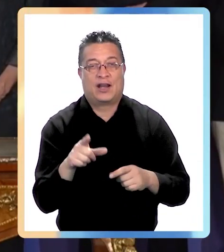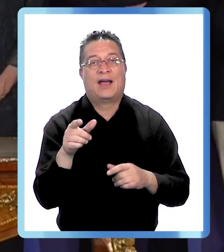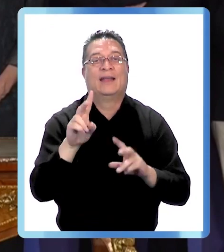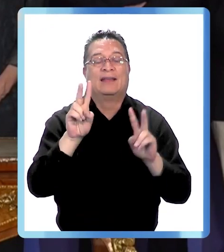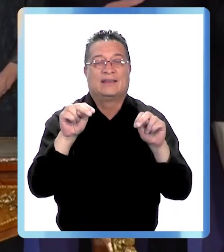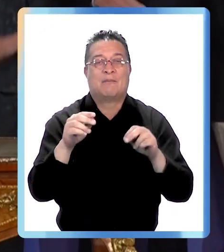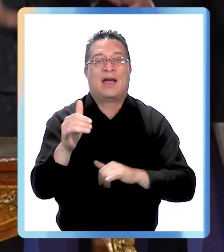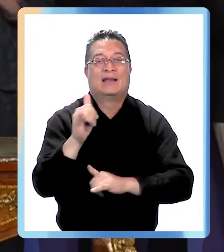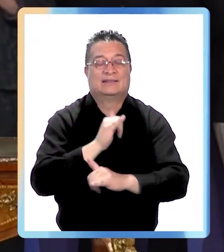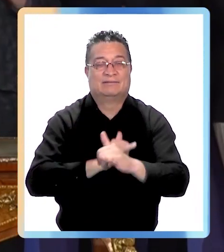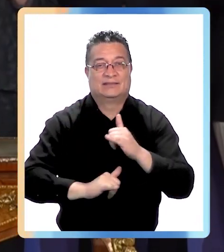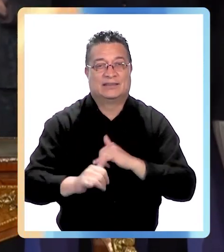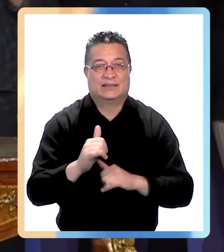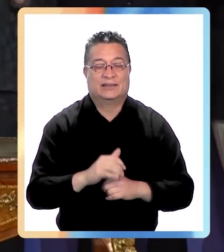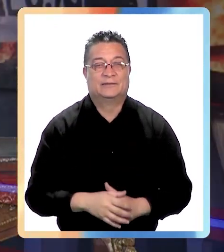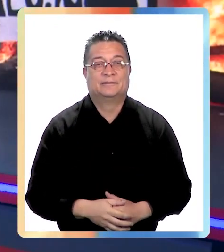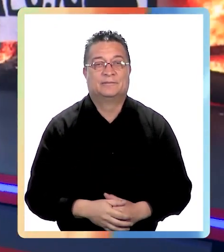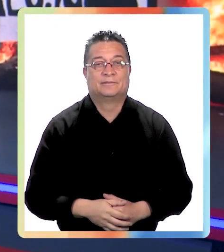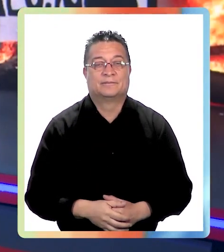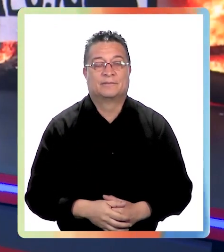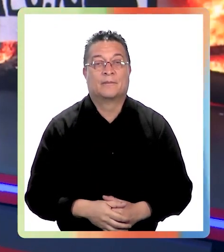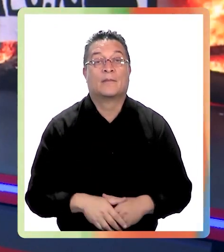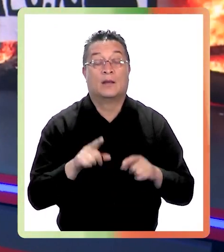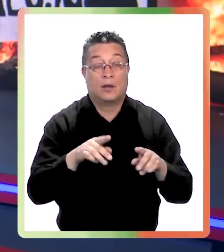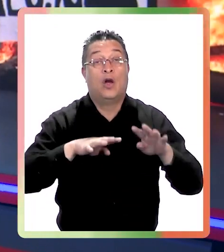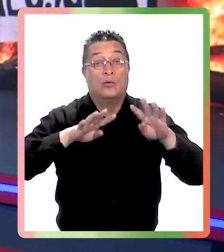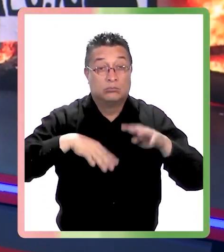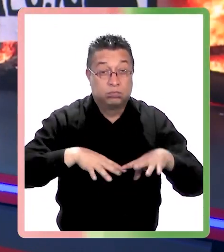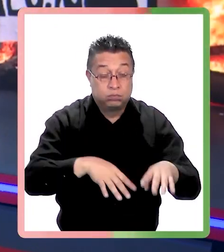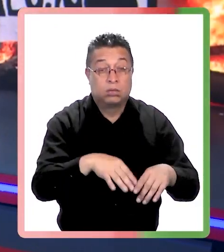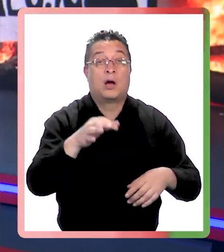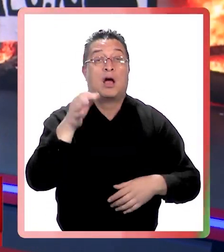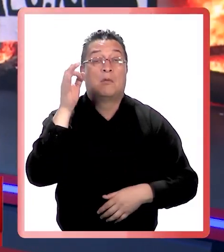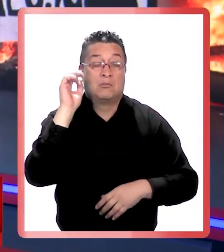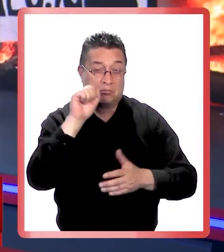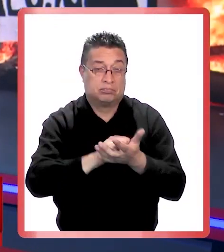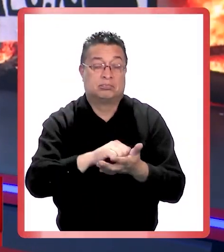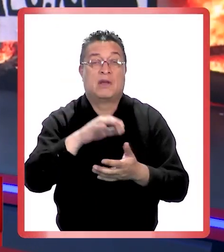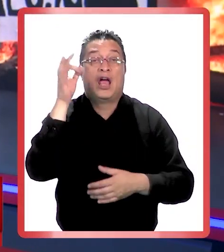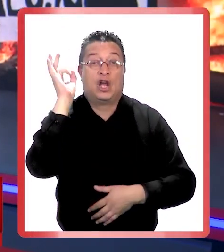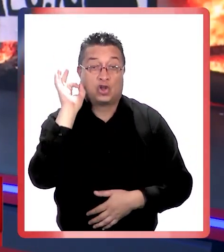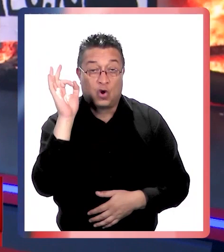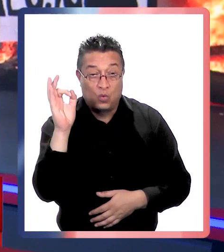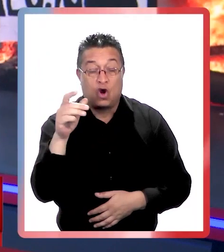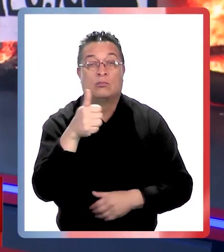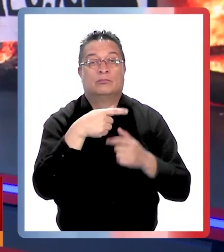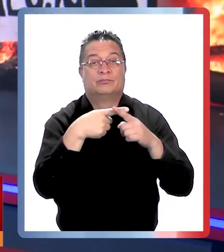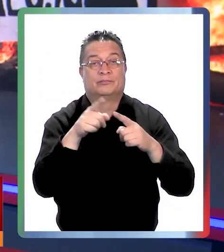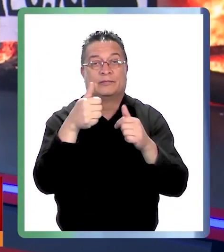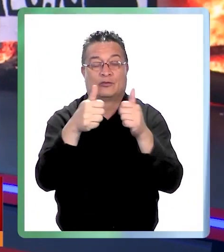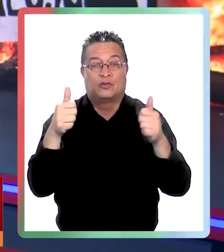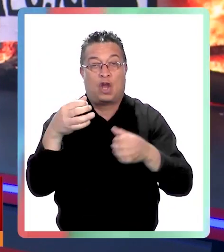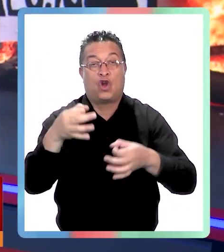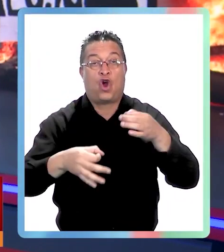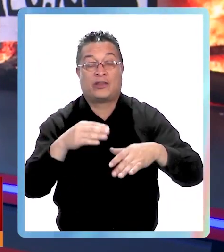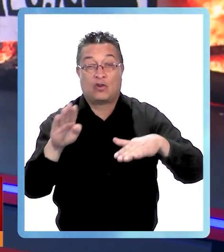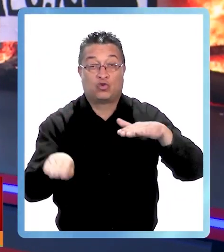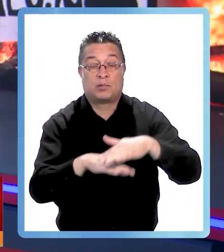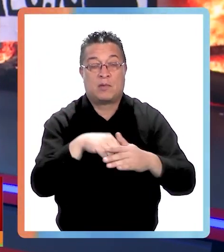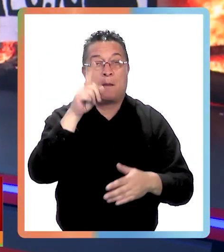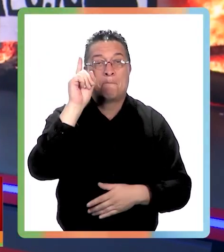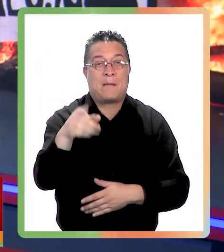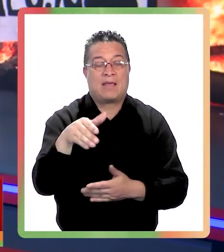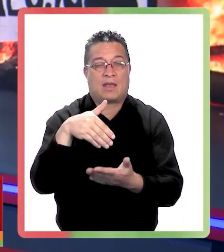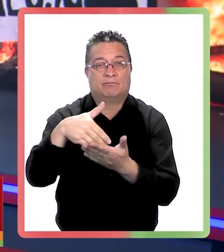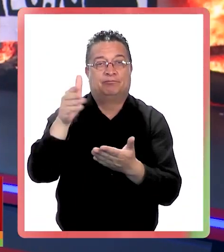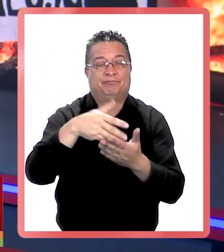el ciberespacio. Pese a las protestas y reuniones con diversas autoridades, la Corte Suprema ordenó